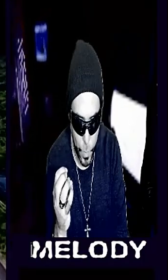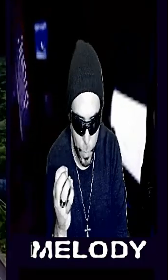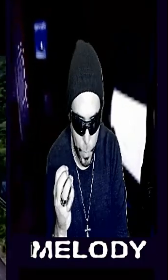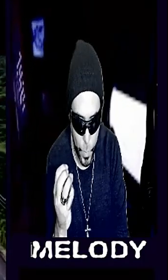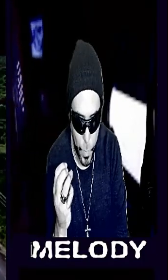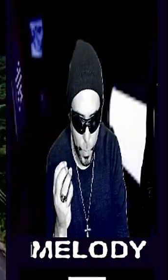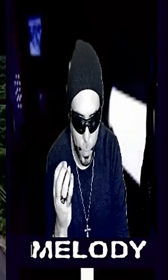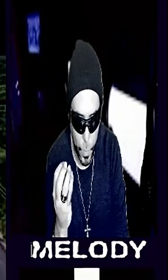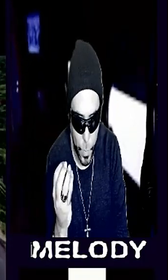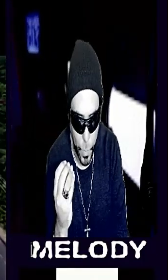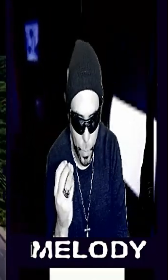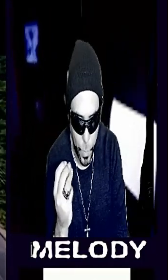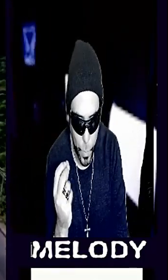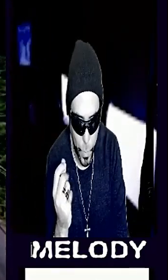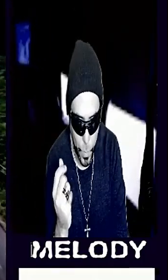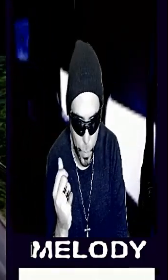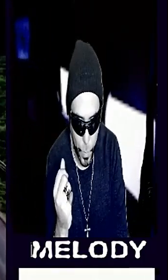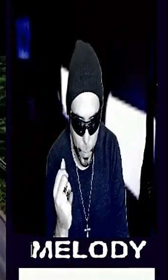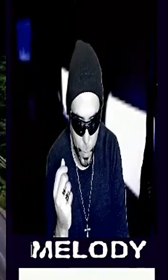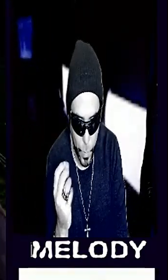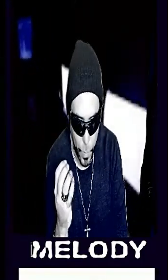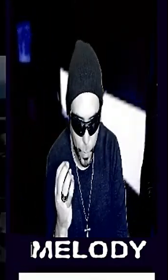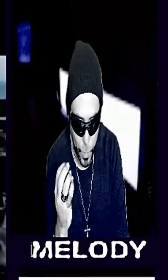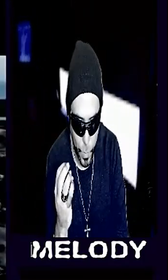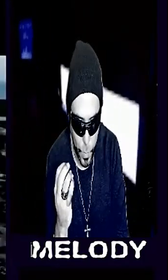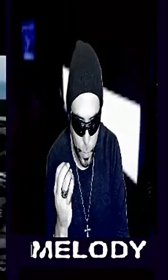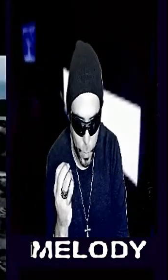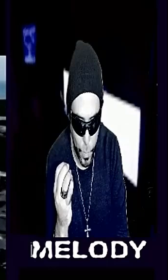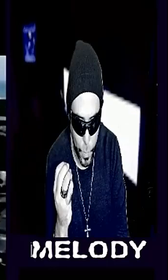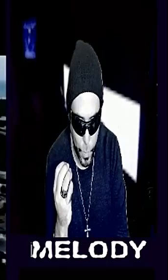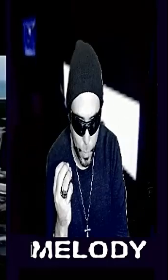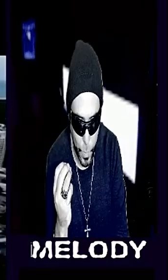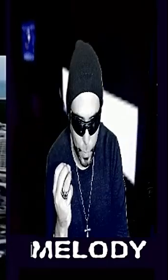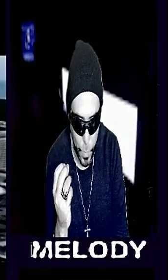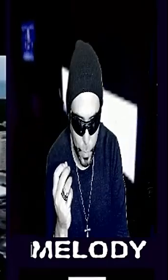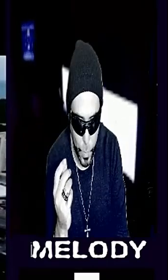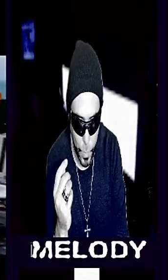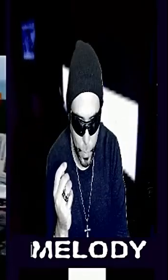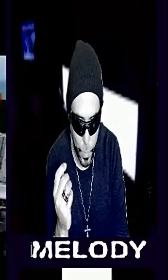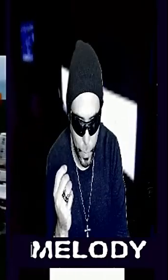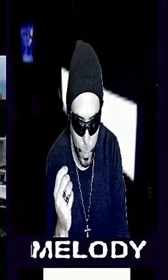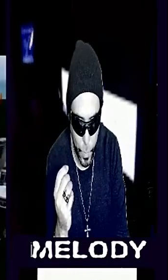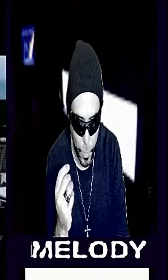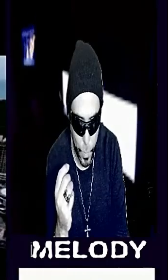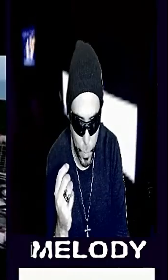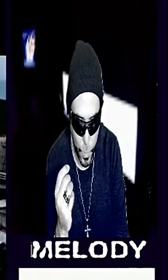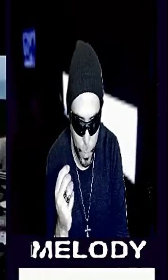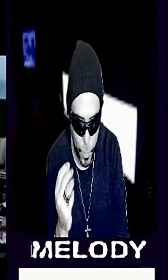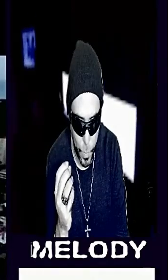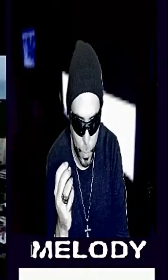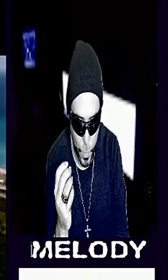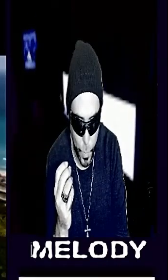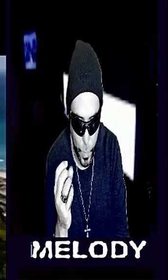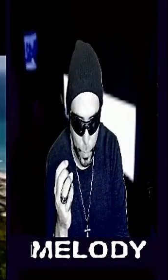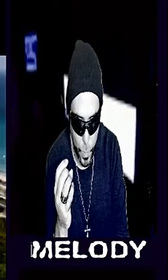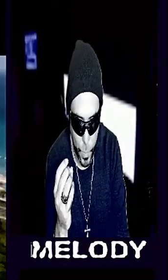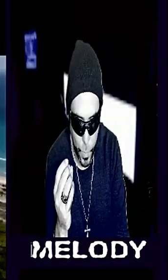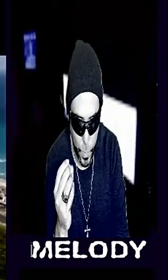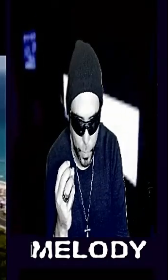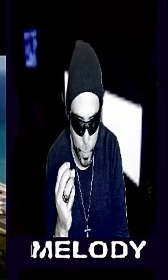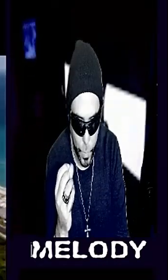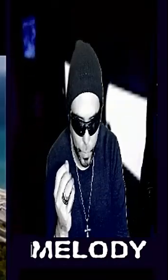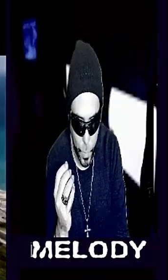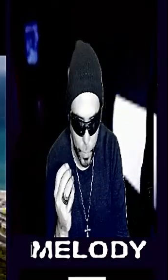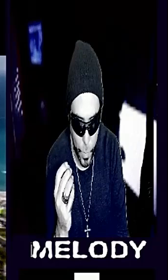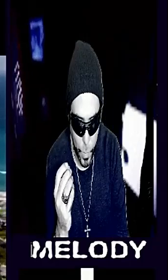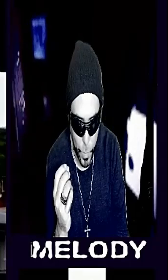Maya y sé parte de la historia. Con los primeros rayos del sol, este 16 de diciembre, Quintana Roo le dará una nueva bienvenida a